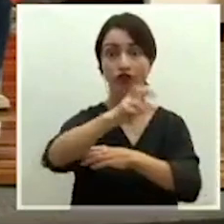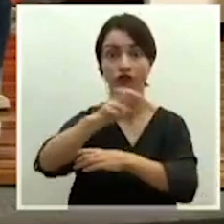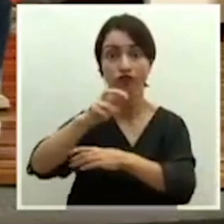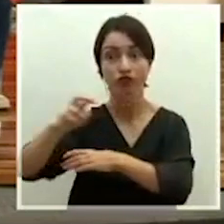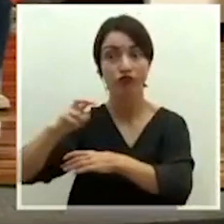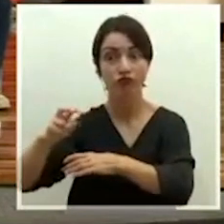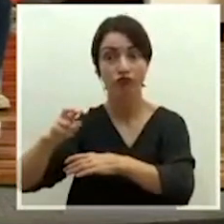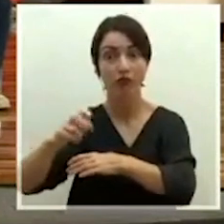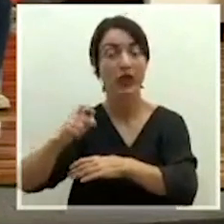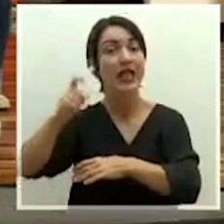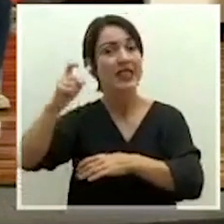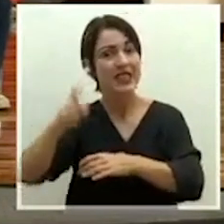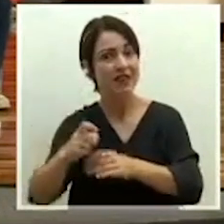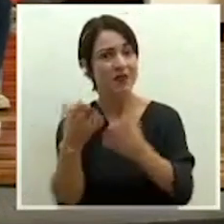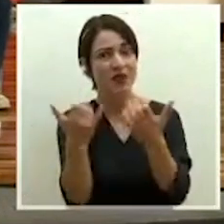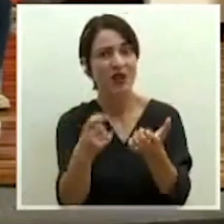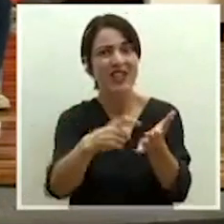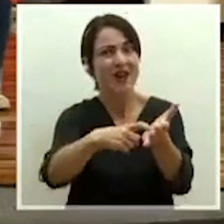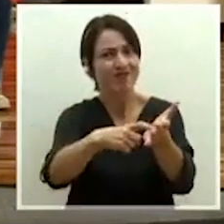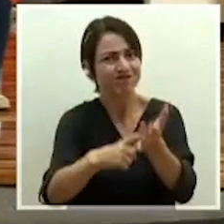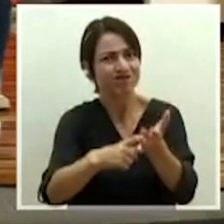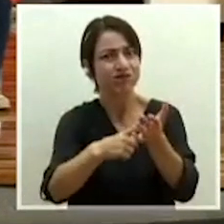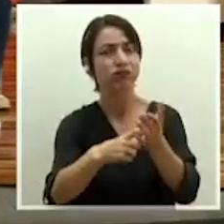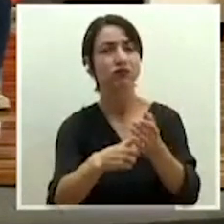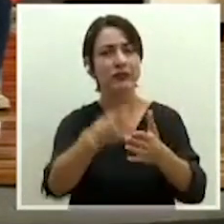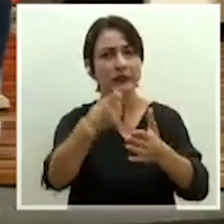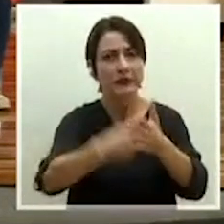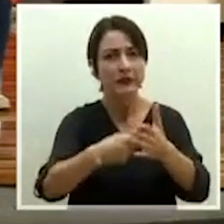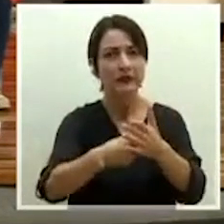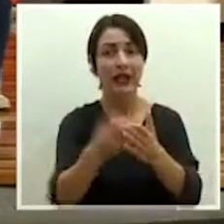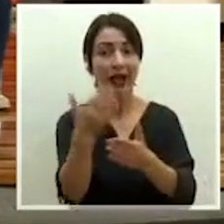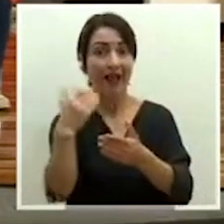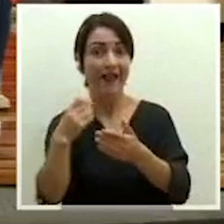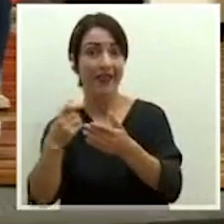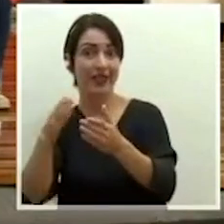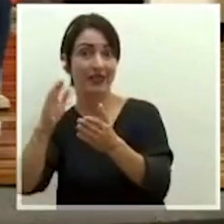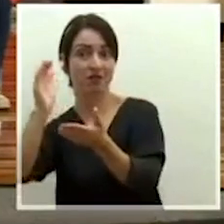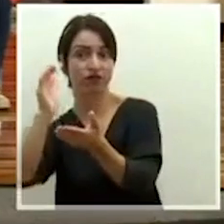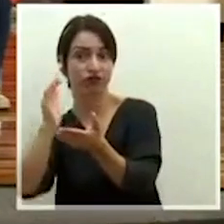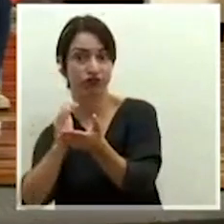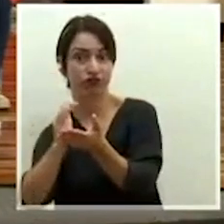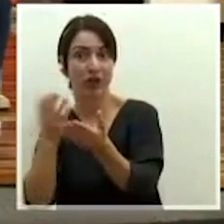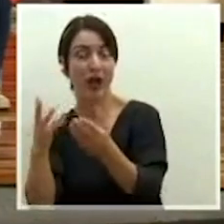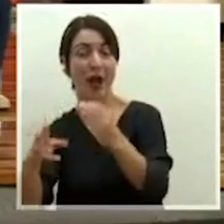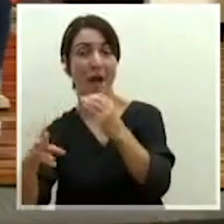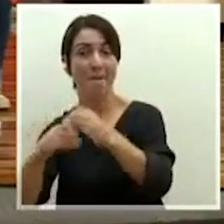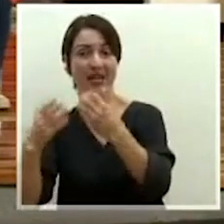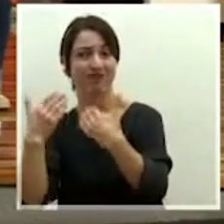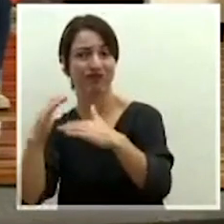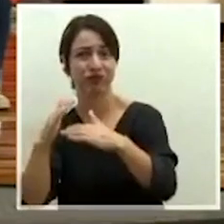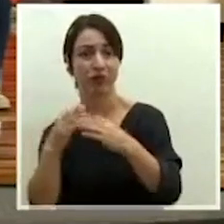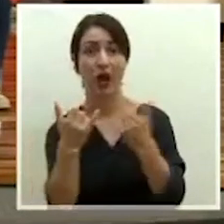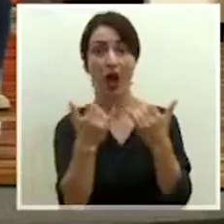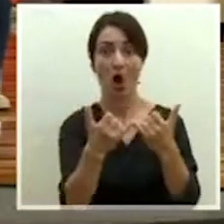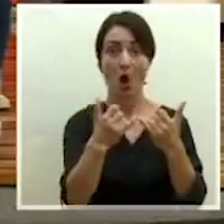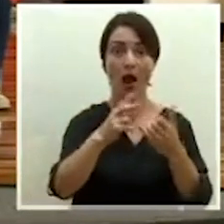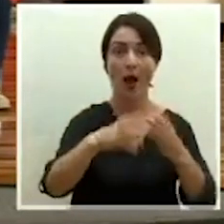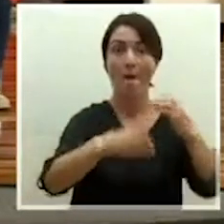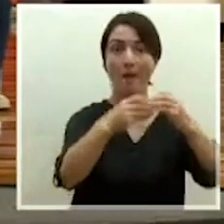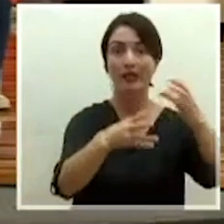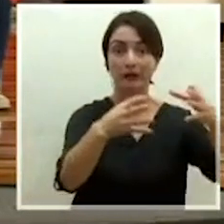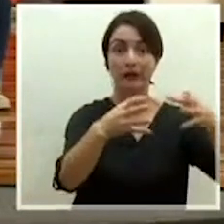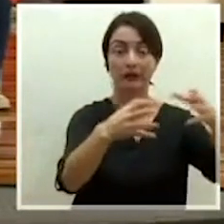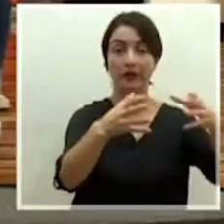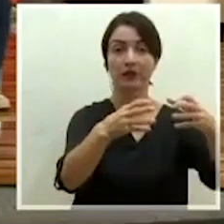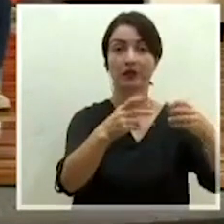más riguroso ahora? Antes, entre menos casos había, más restricciones se ponían, y hoy se duplican casos y al país